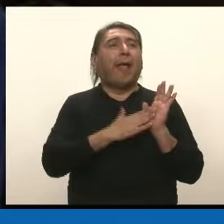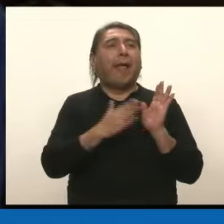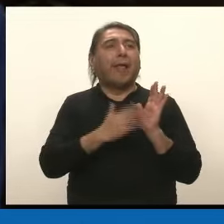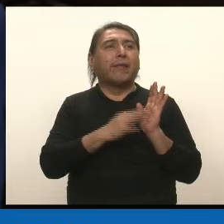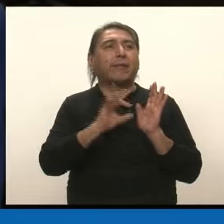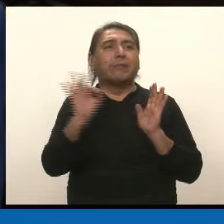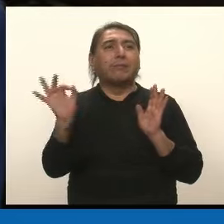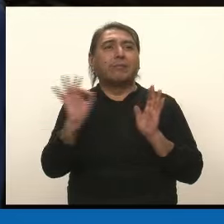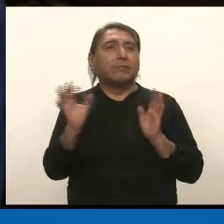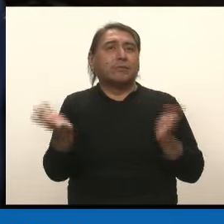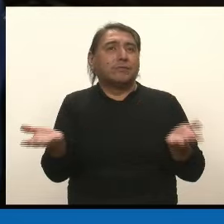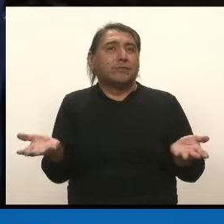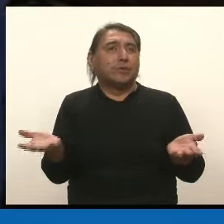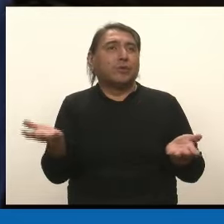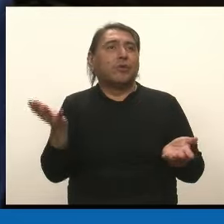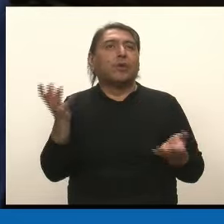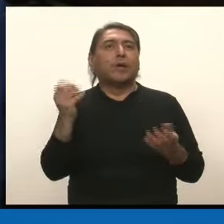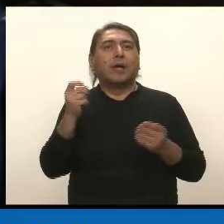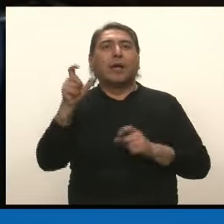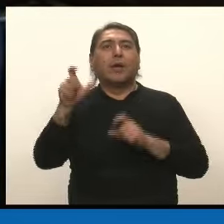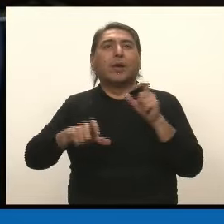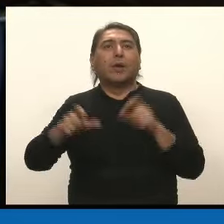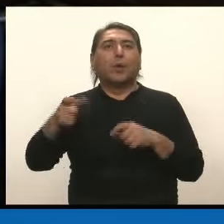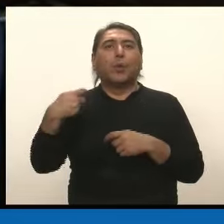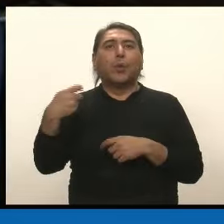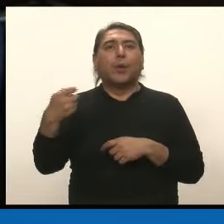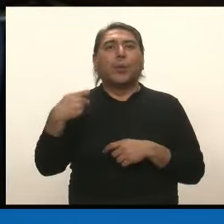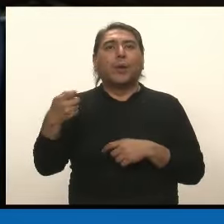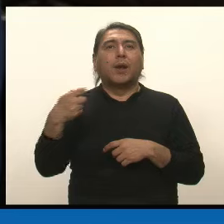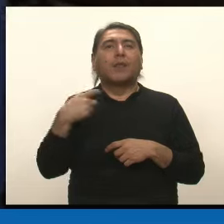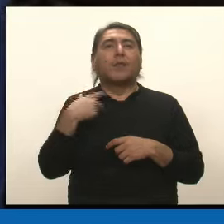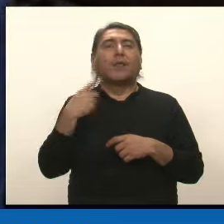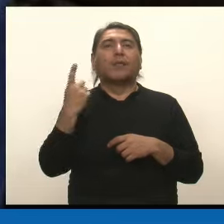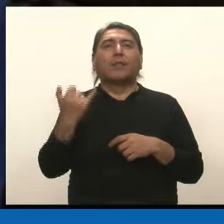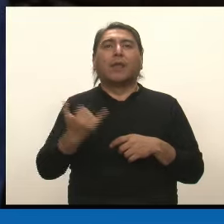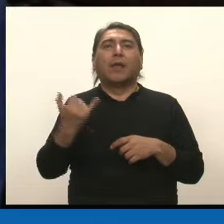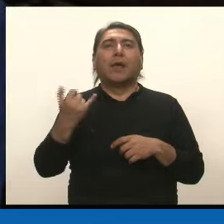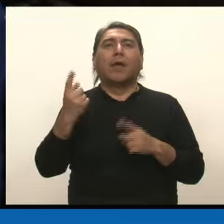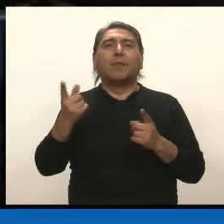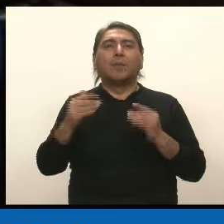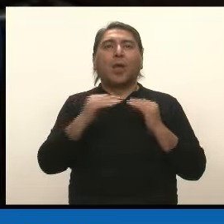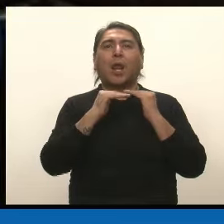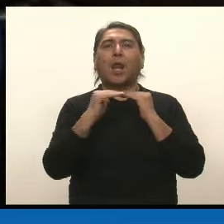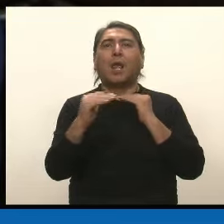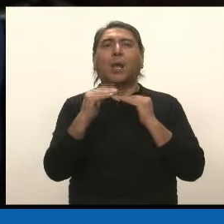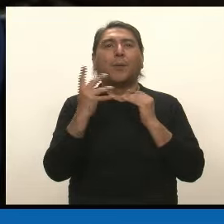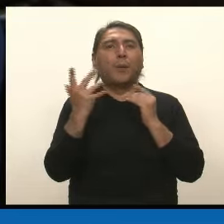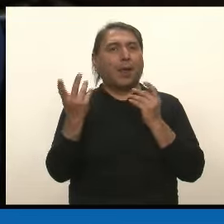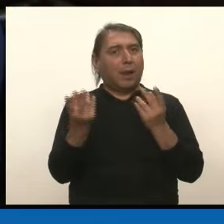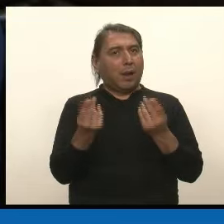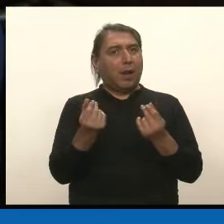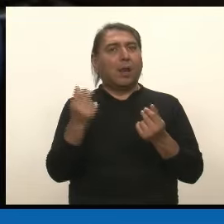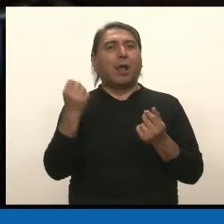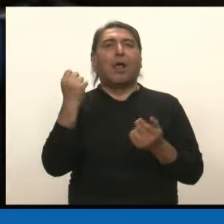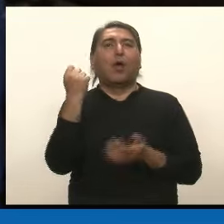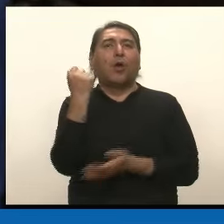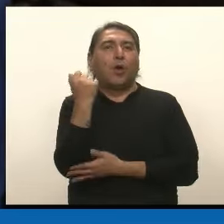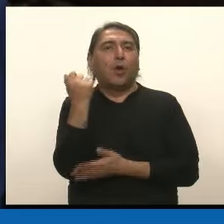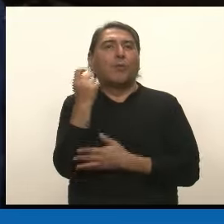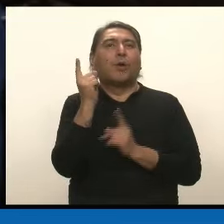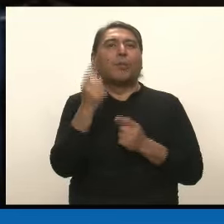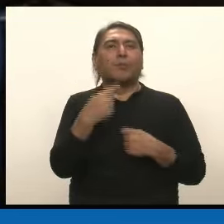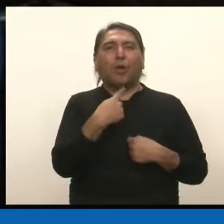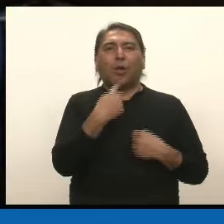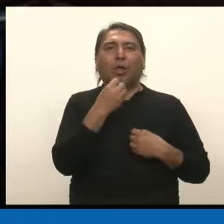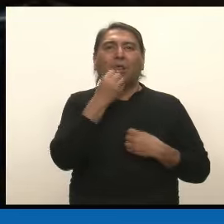garantizó que los jubilados mantuvieran el nivel adquisitivo como habían